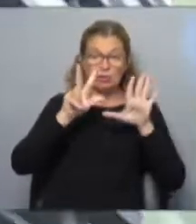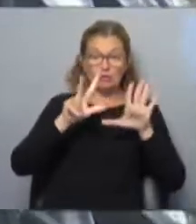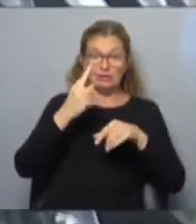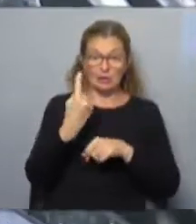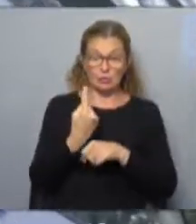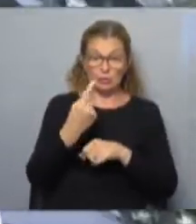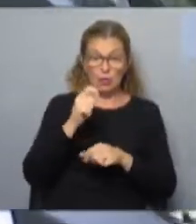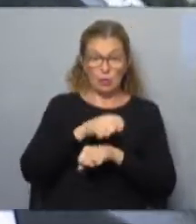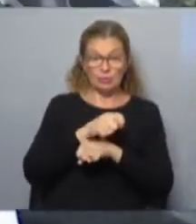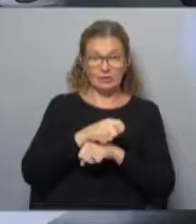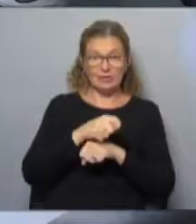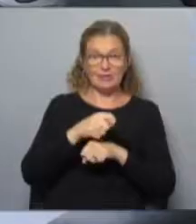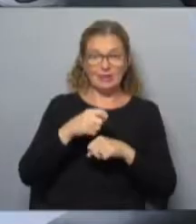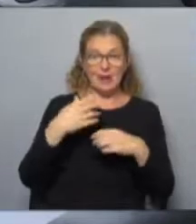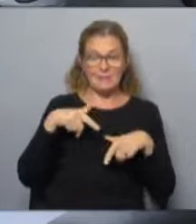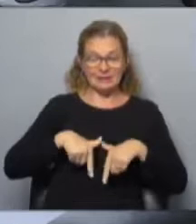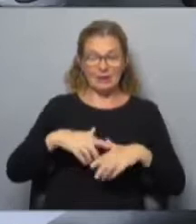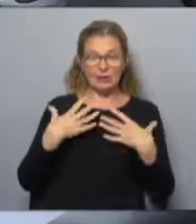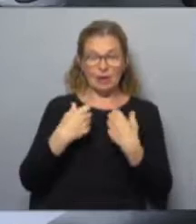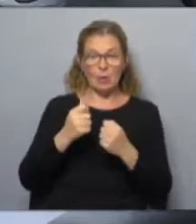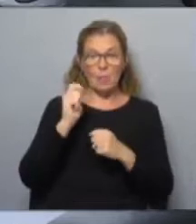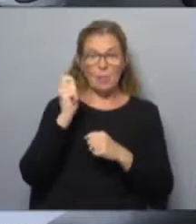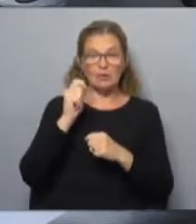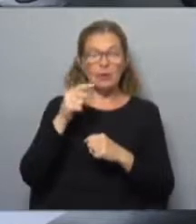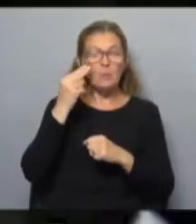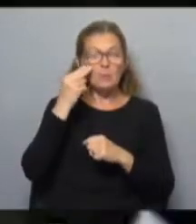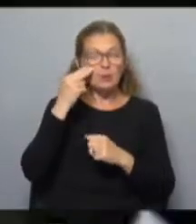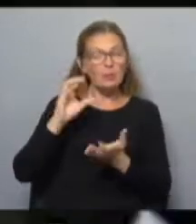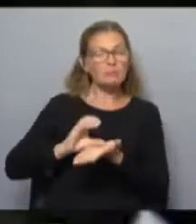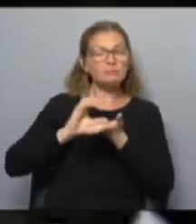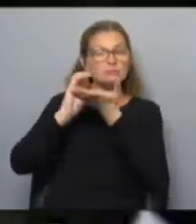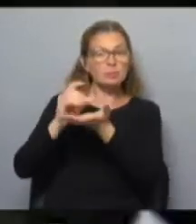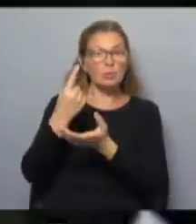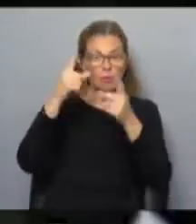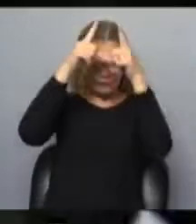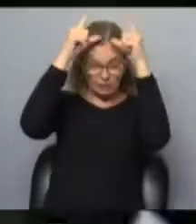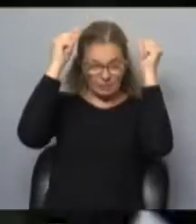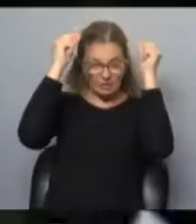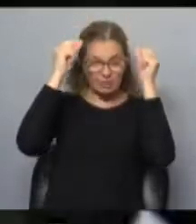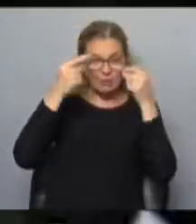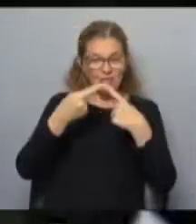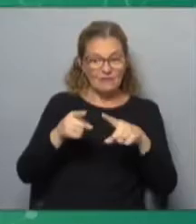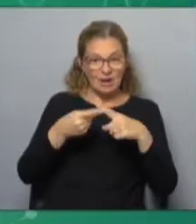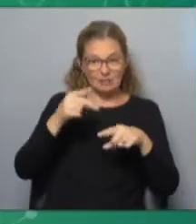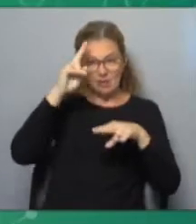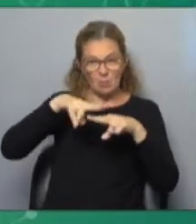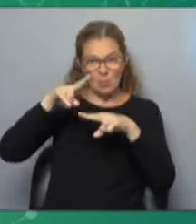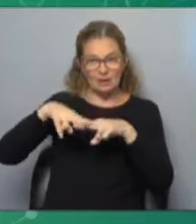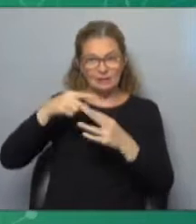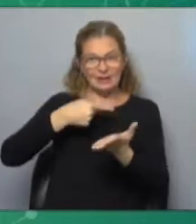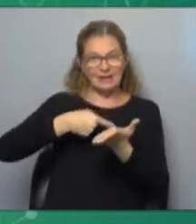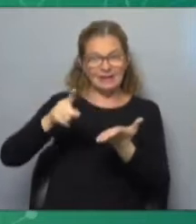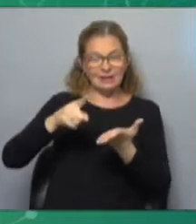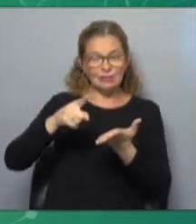La justicia condenó al Ministerio de Salud Pública a indemnizar por daño moral a uno de los enfermeros procesados por múltiples homicidios en centros